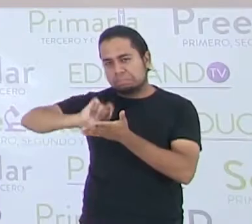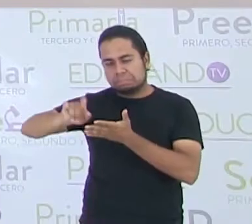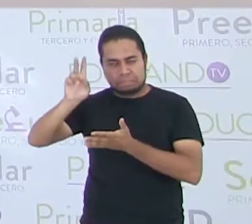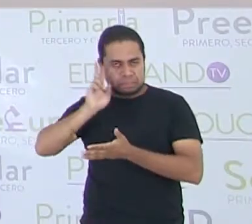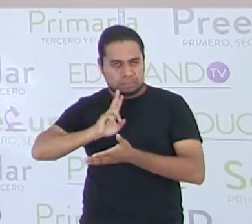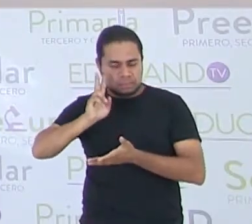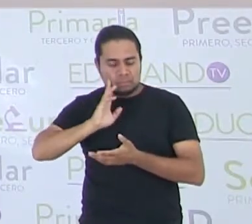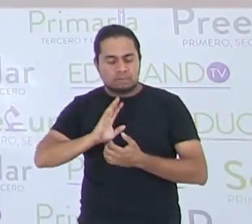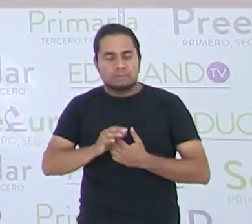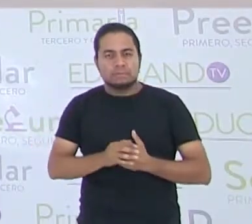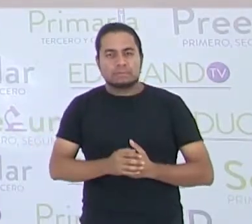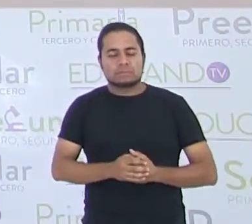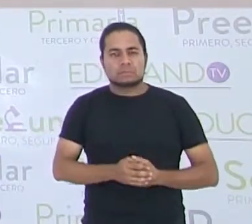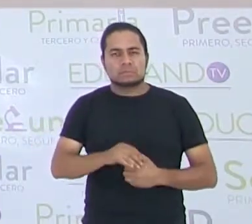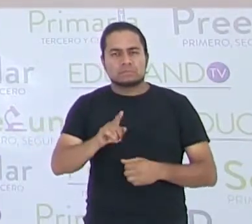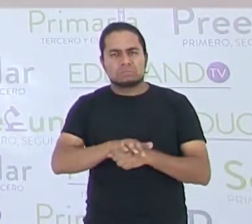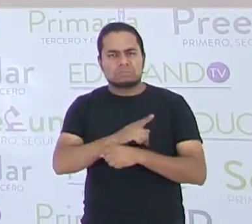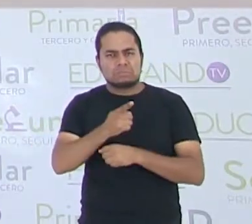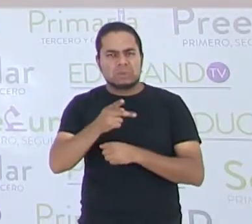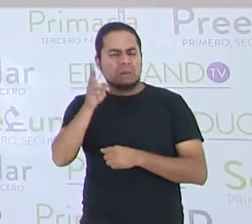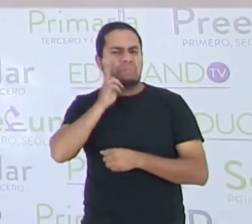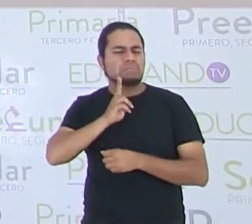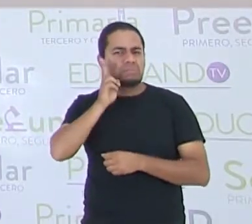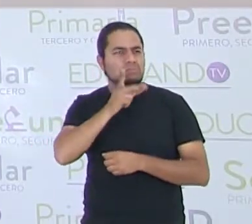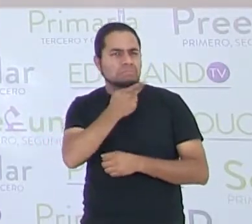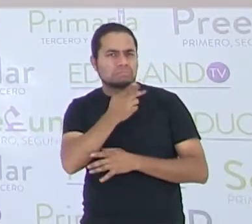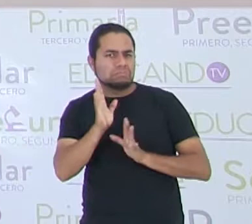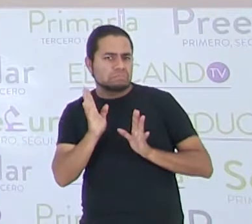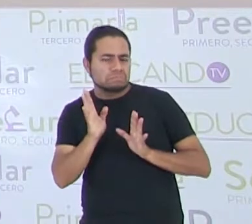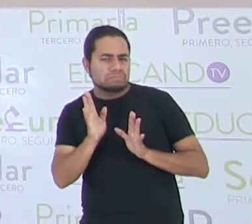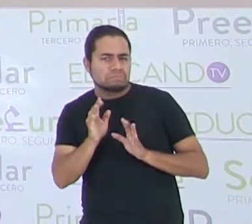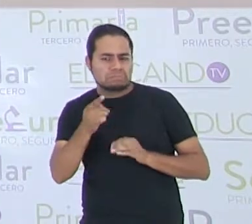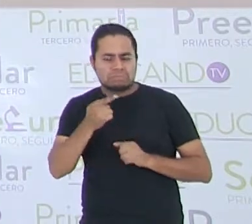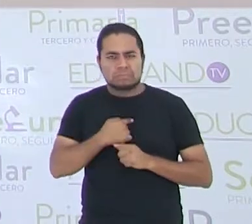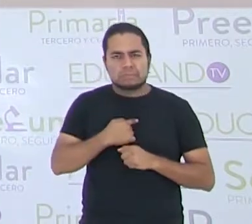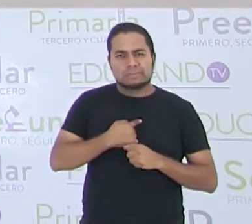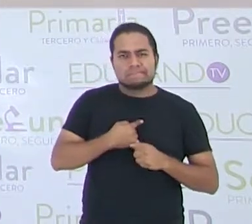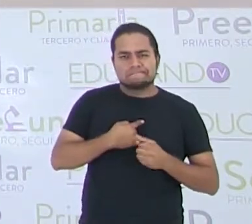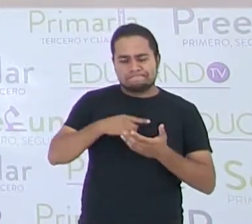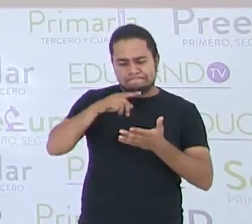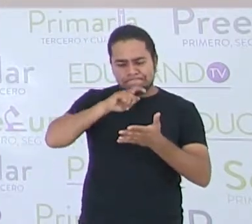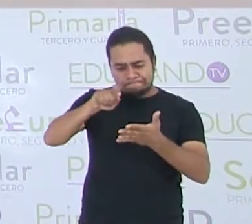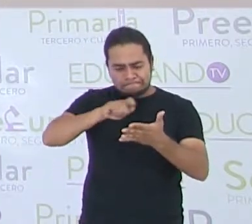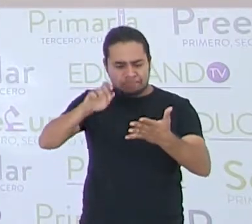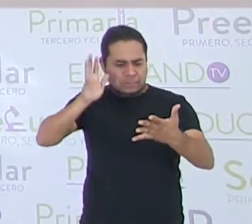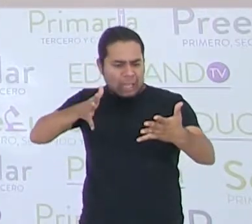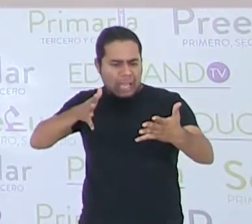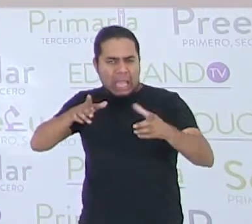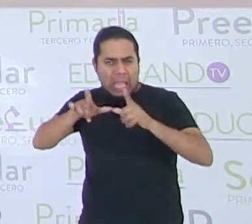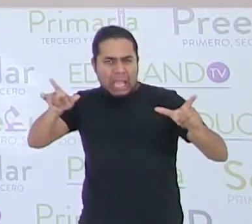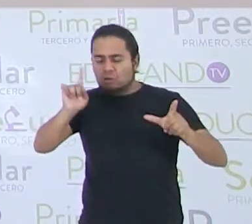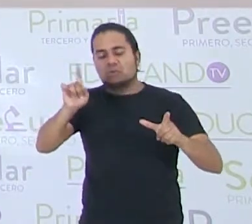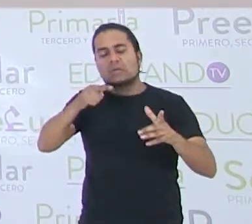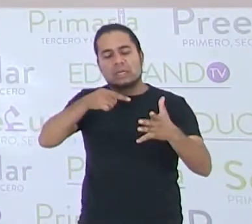Mi primer borrador. ¿Por qué borrador? Porque en este borrador yo voy a poder corregir, ¿sí? Puede ser que me